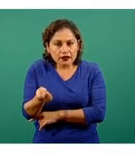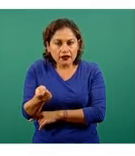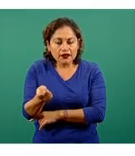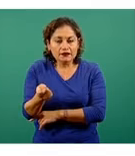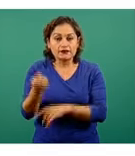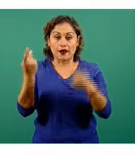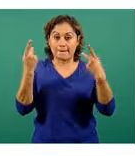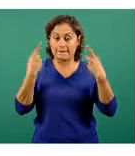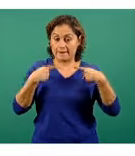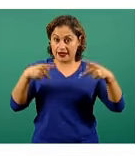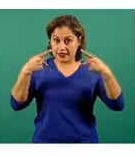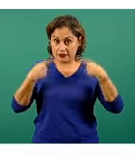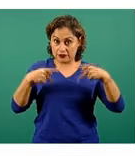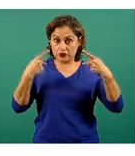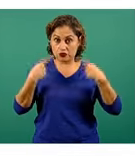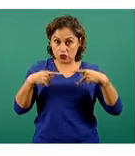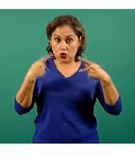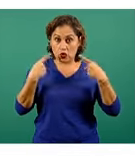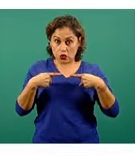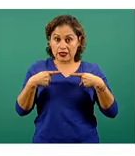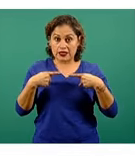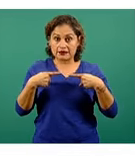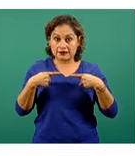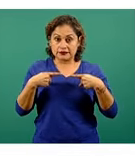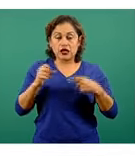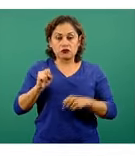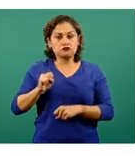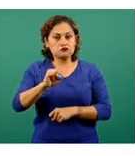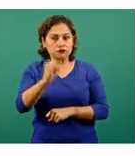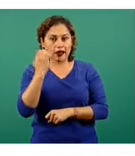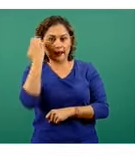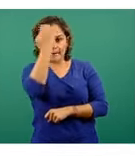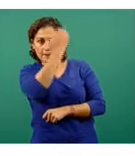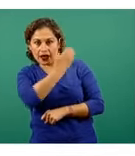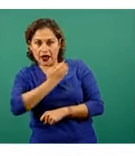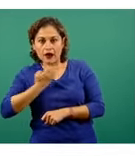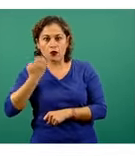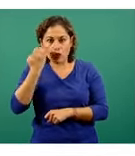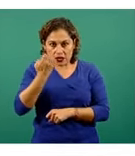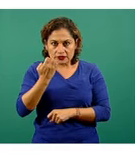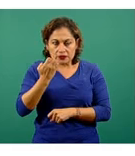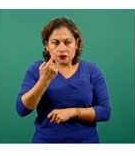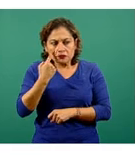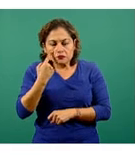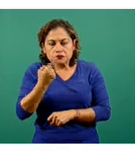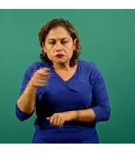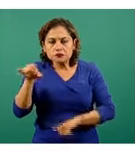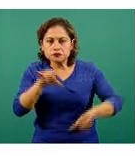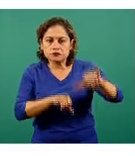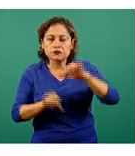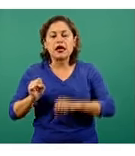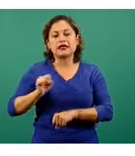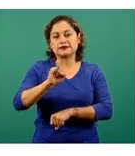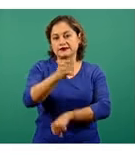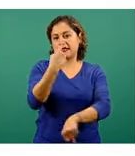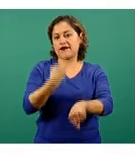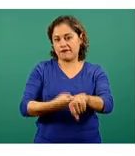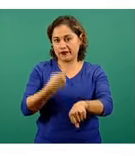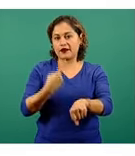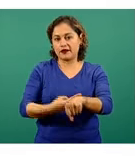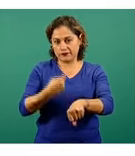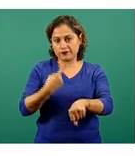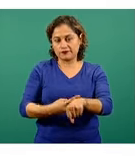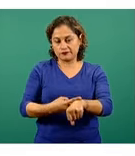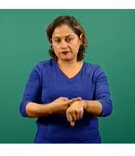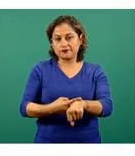o proporción de personas que en su momento dan positivo o se clasifican como casos confirmados a la enfermedad. Y lo que